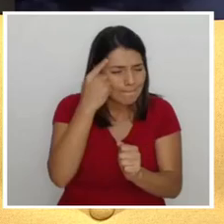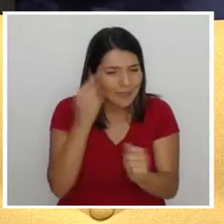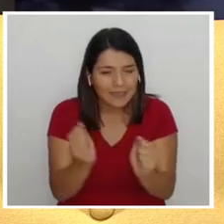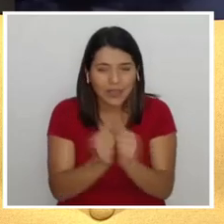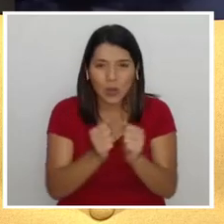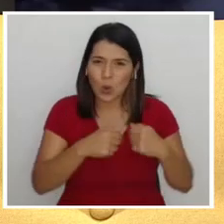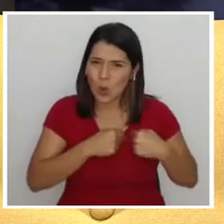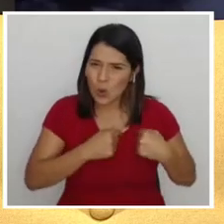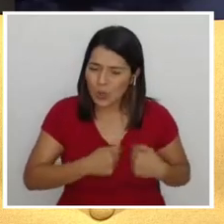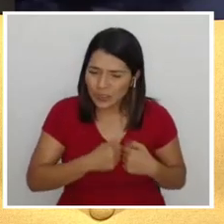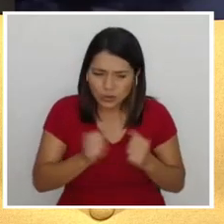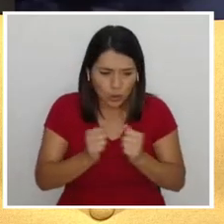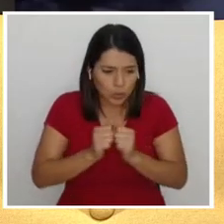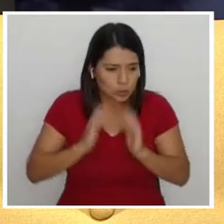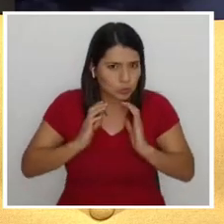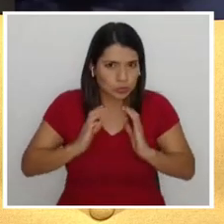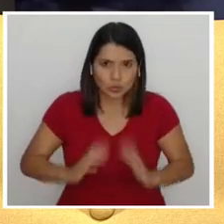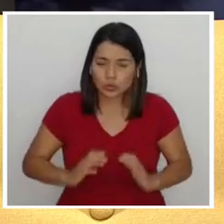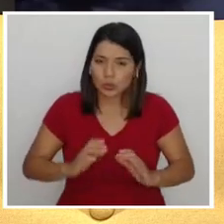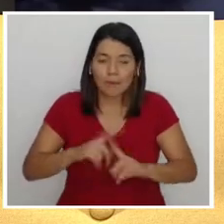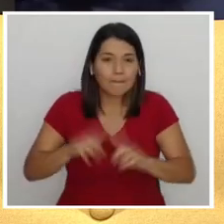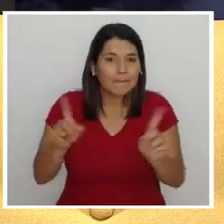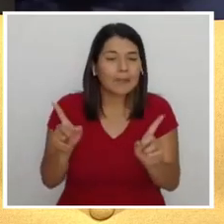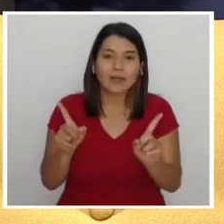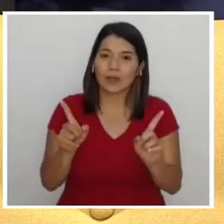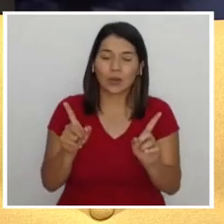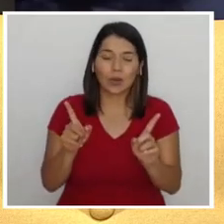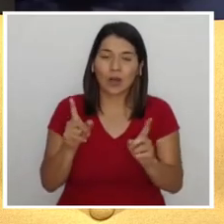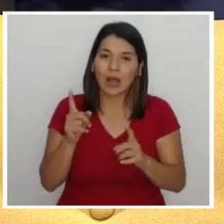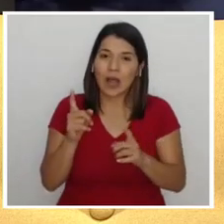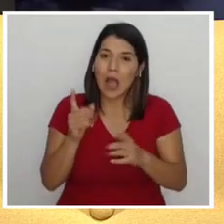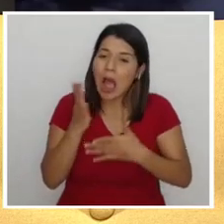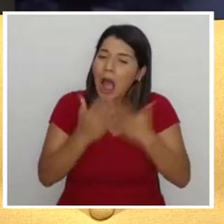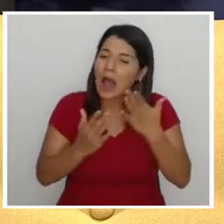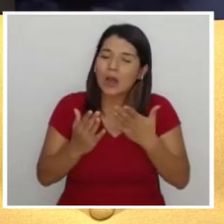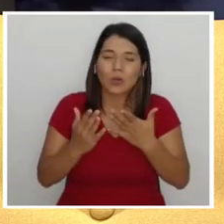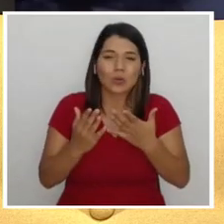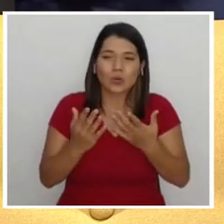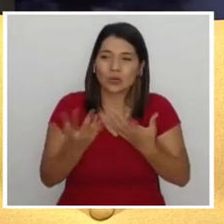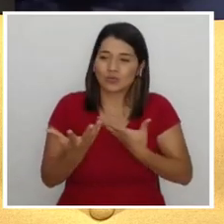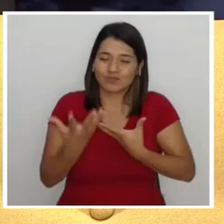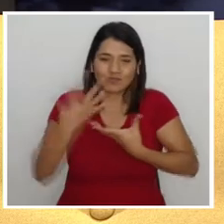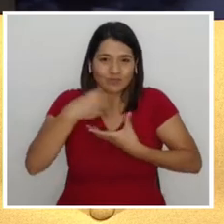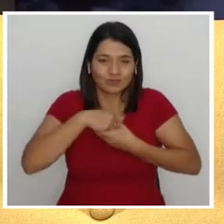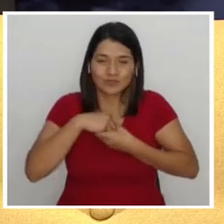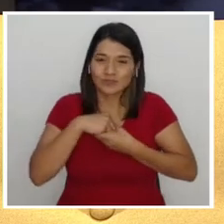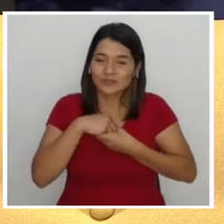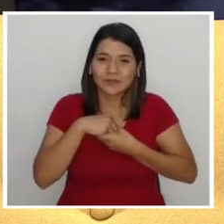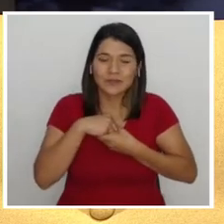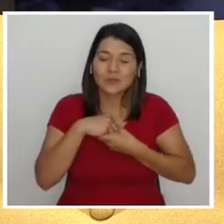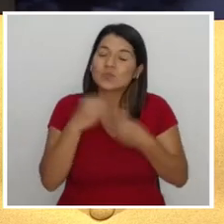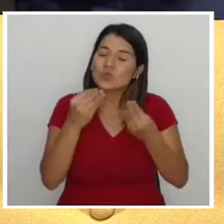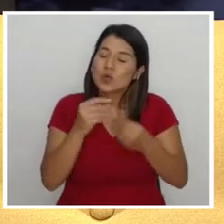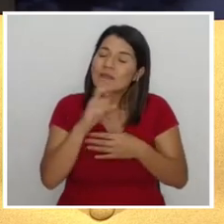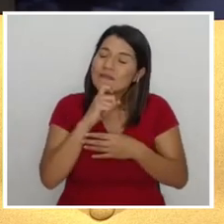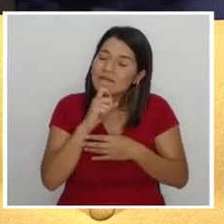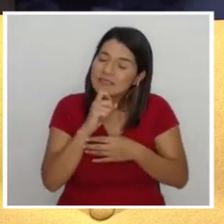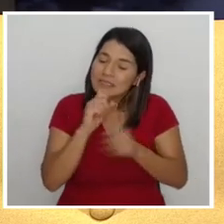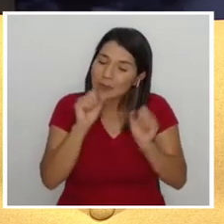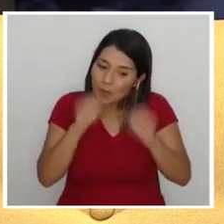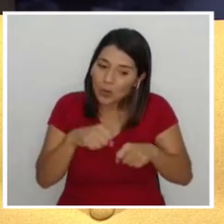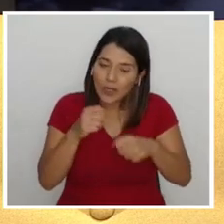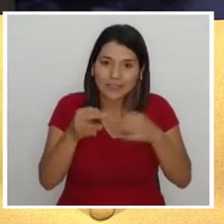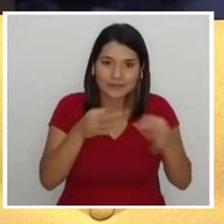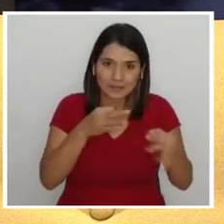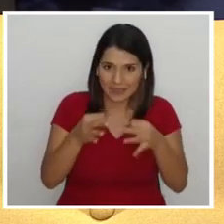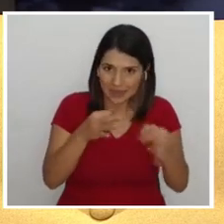físico, pero es algo que internamente es difícil de describir. El tener que hacer